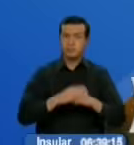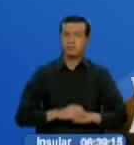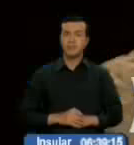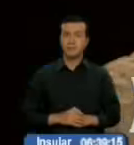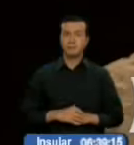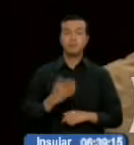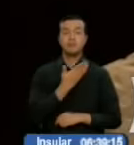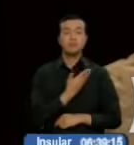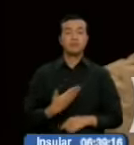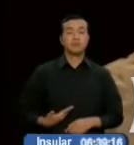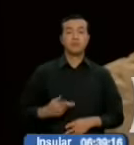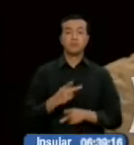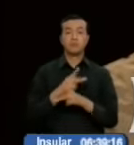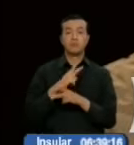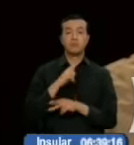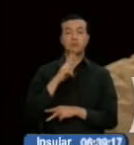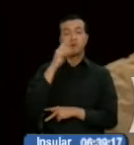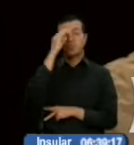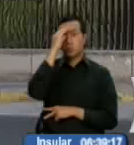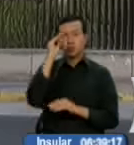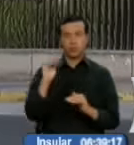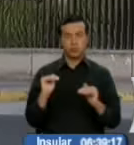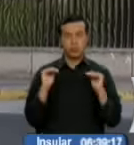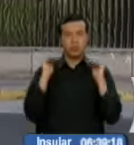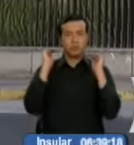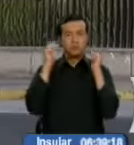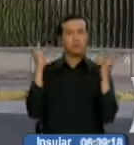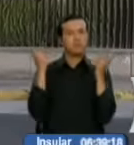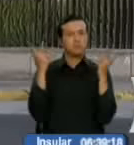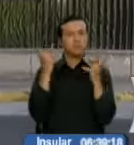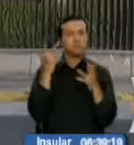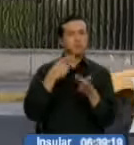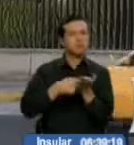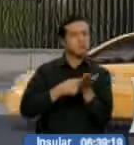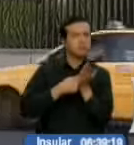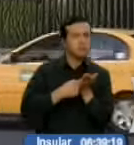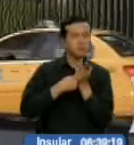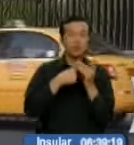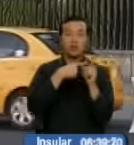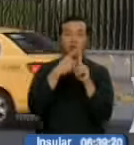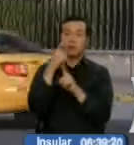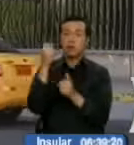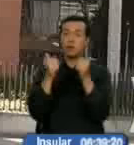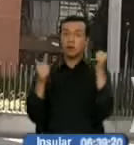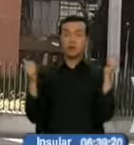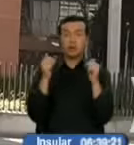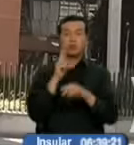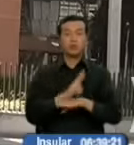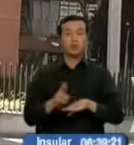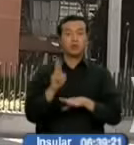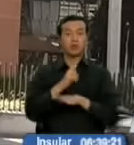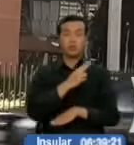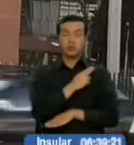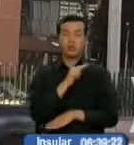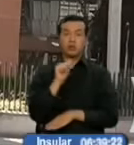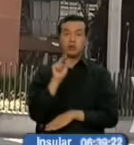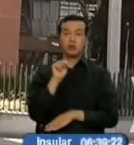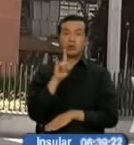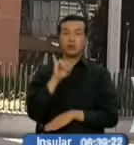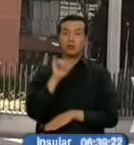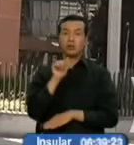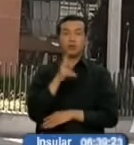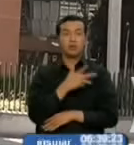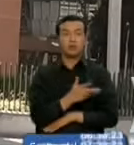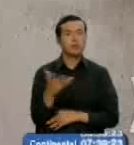El presidente del Consejo de Educación Superior planteó una reunión con los posibles candidatos al rectorado de la Universidad Andina